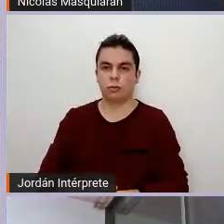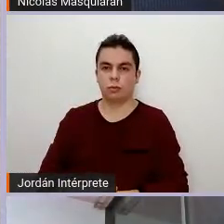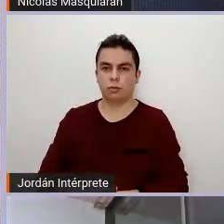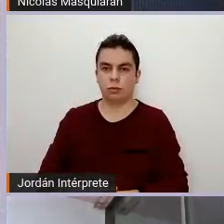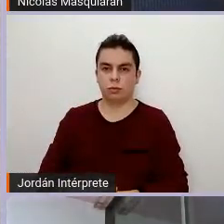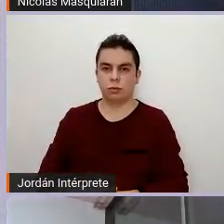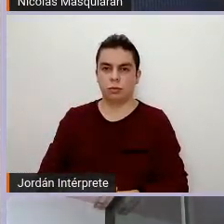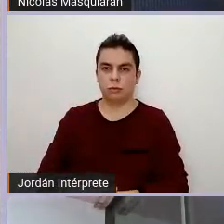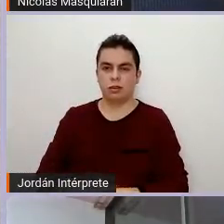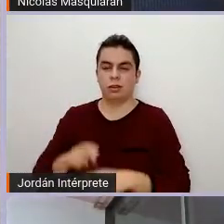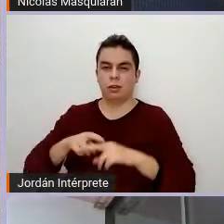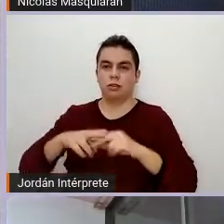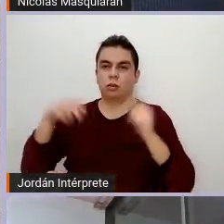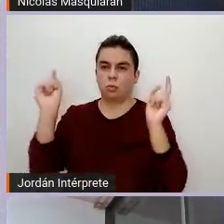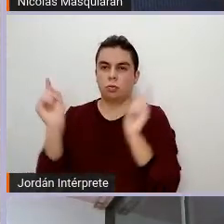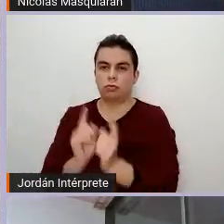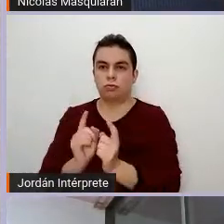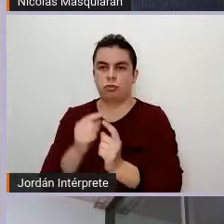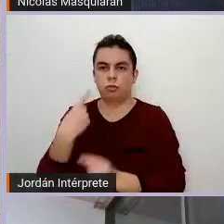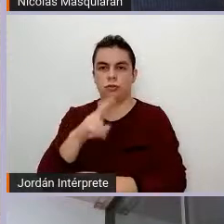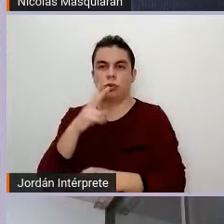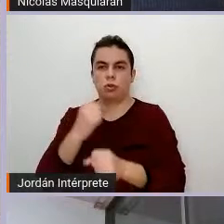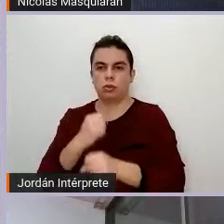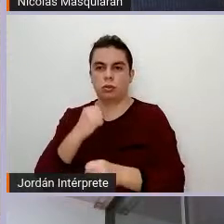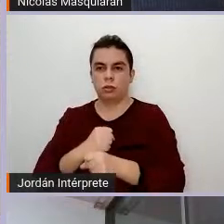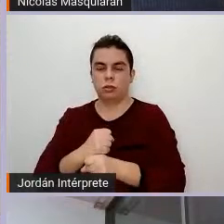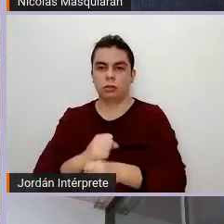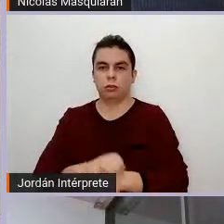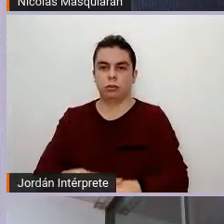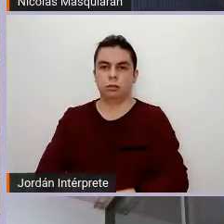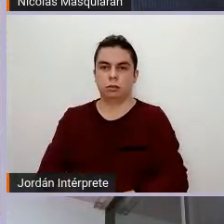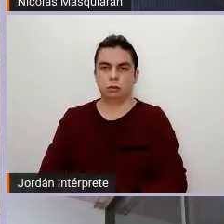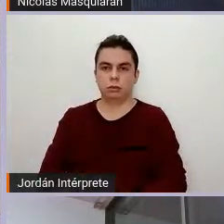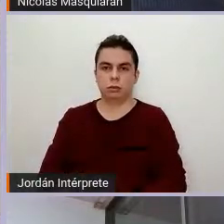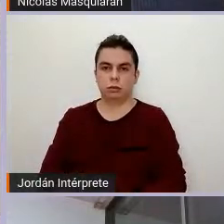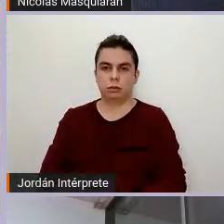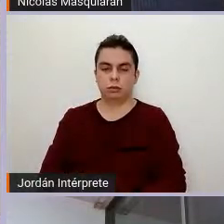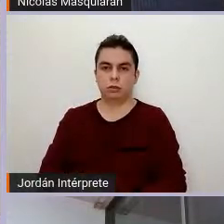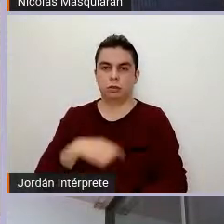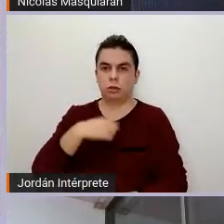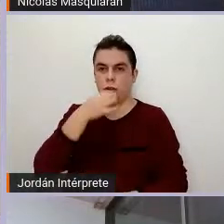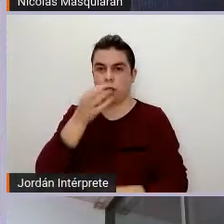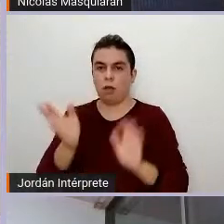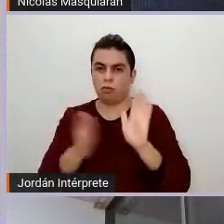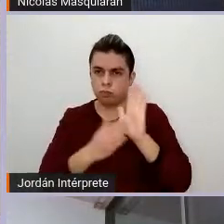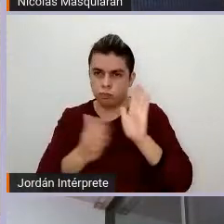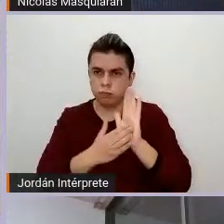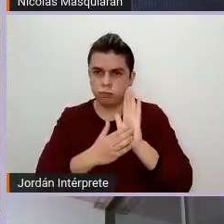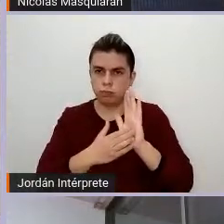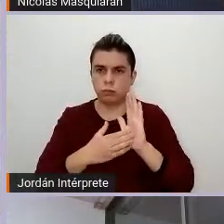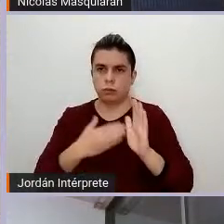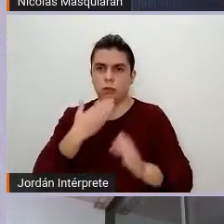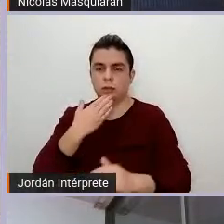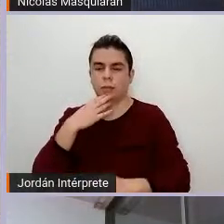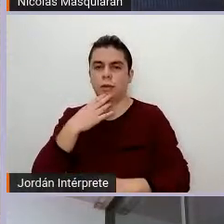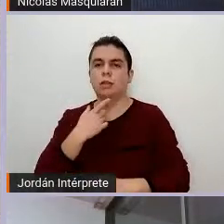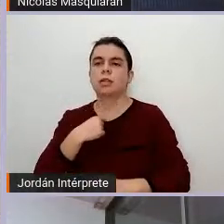una síntesis de tu trabajo, como dije, muy robusta, pero también muy